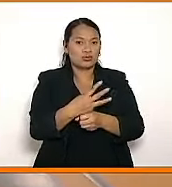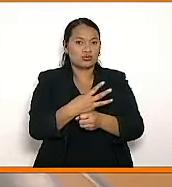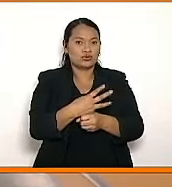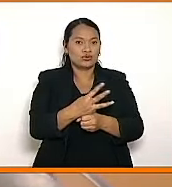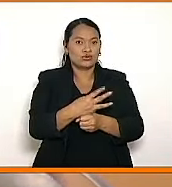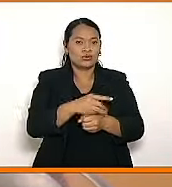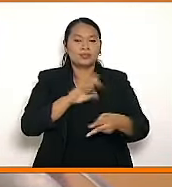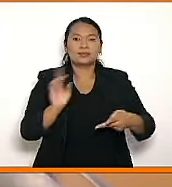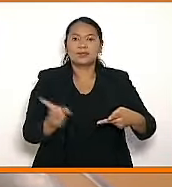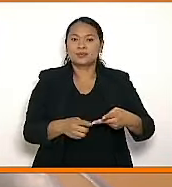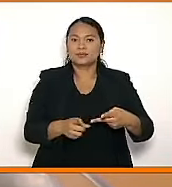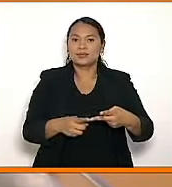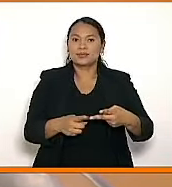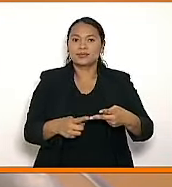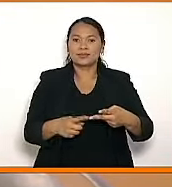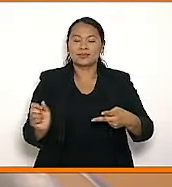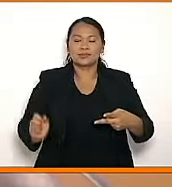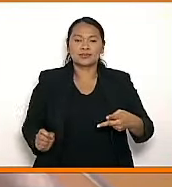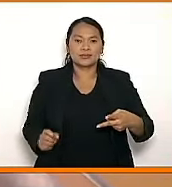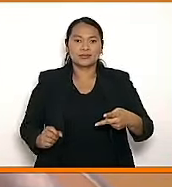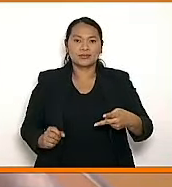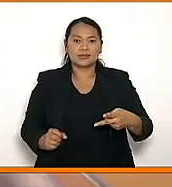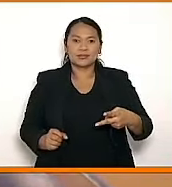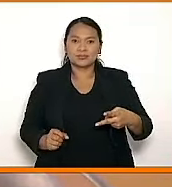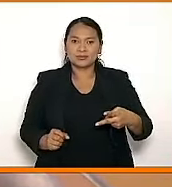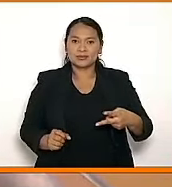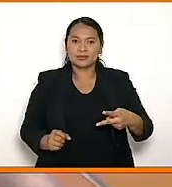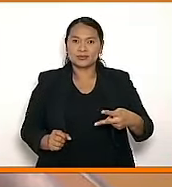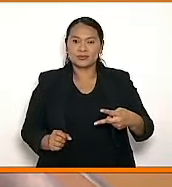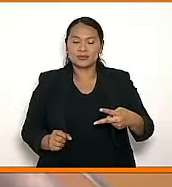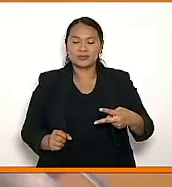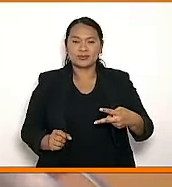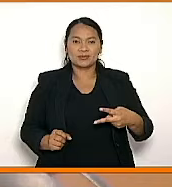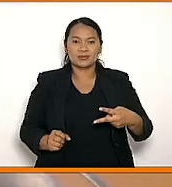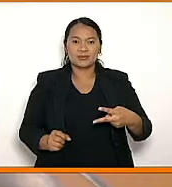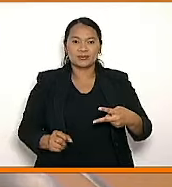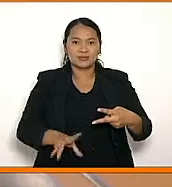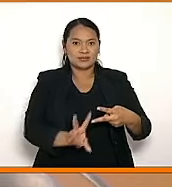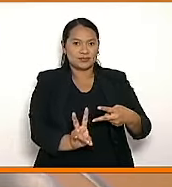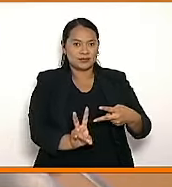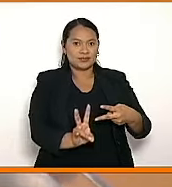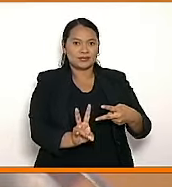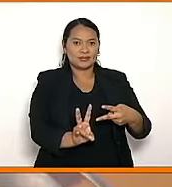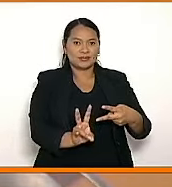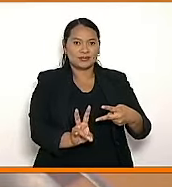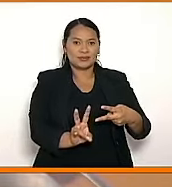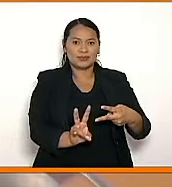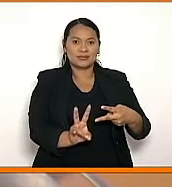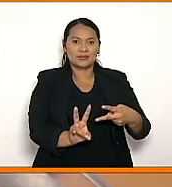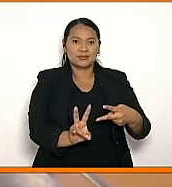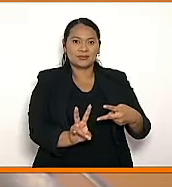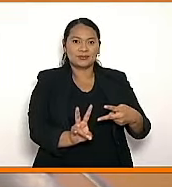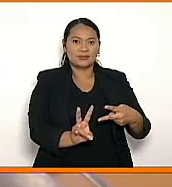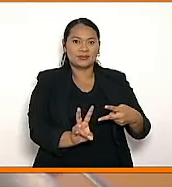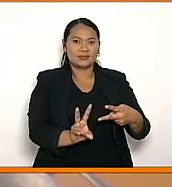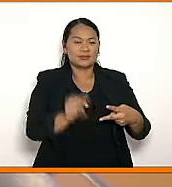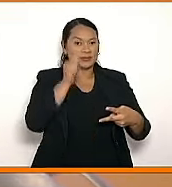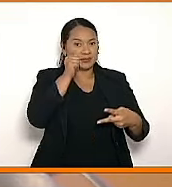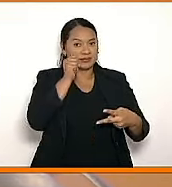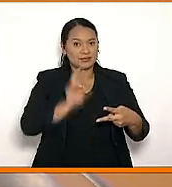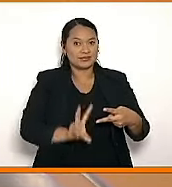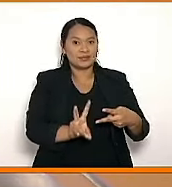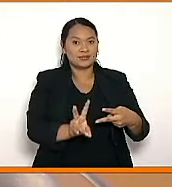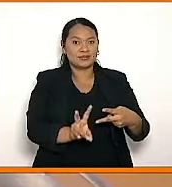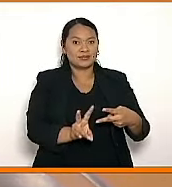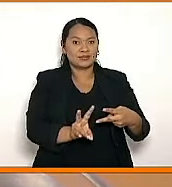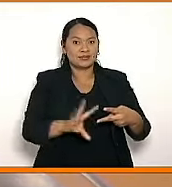conocer cuál va a ser ese segundo número ganador y su primer dígito es el 7. Segundo dígito, atentos, porque